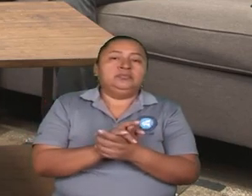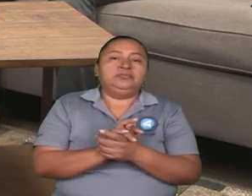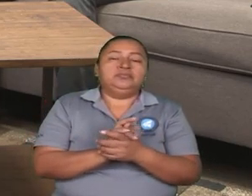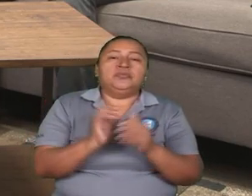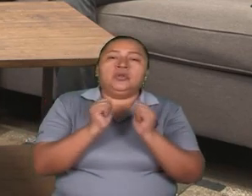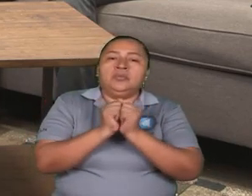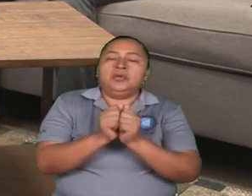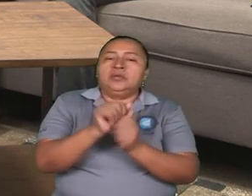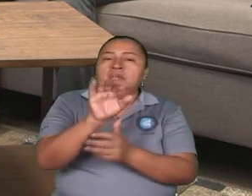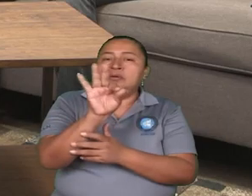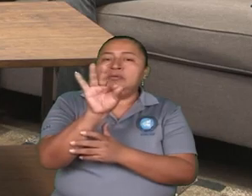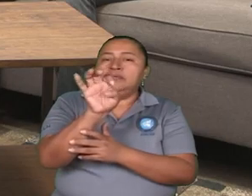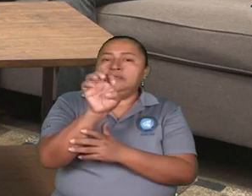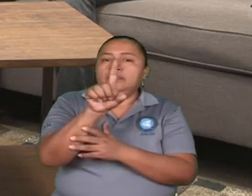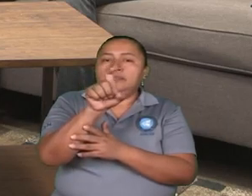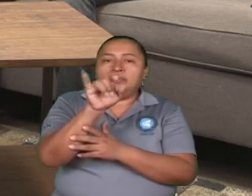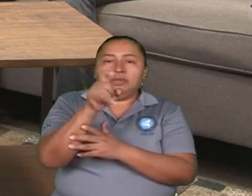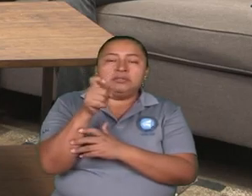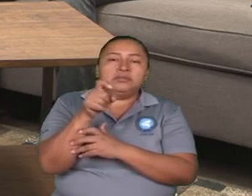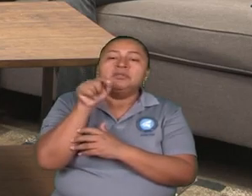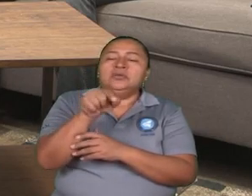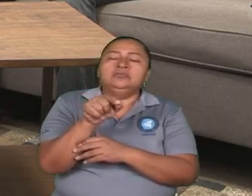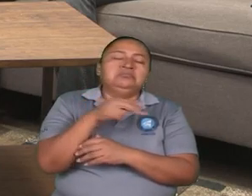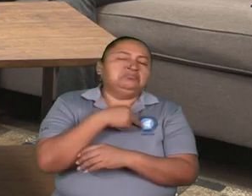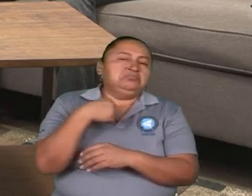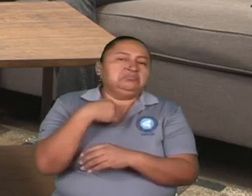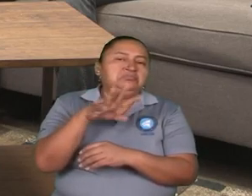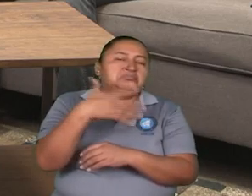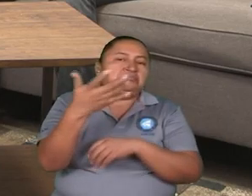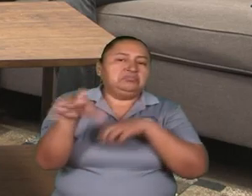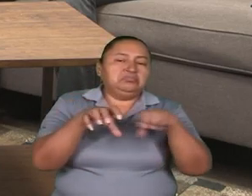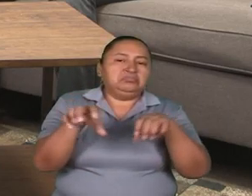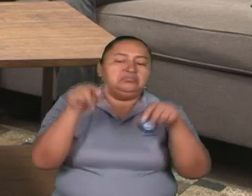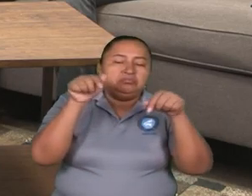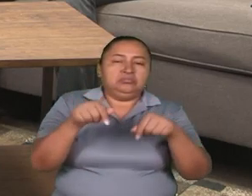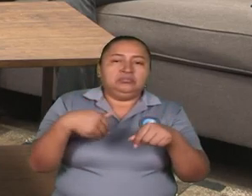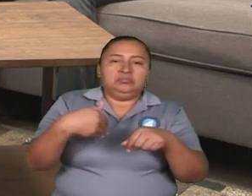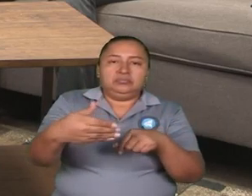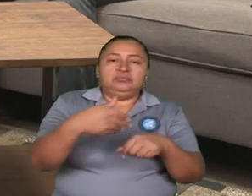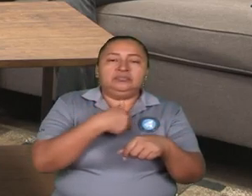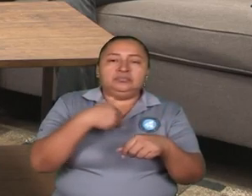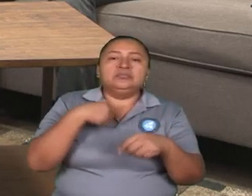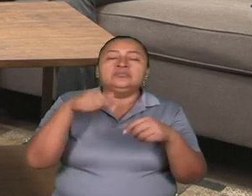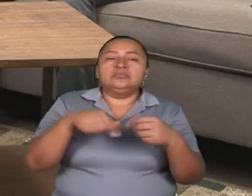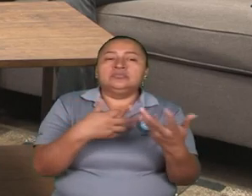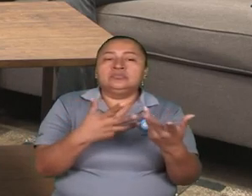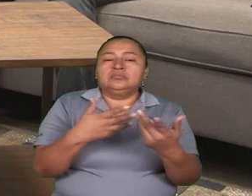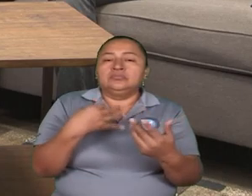a los resorts, ¿verdad? Pero sí, es decir, las familias nicaragüenses, ya, que es la mayoría y que andamos pues